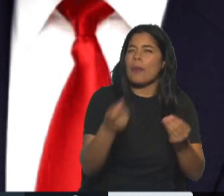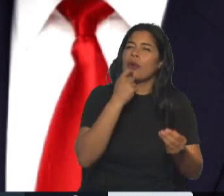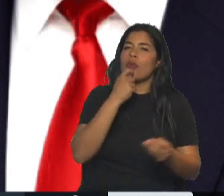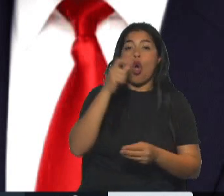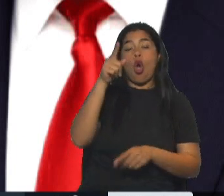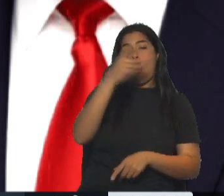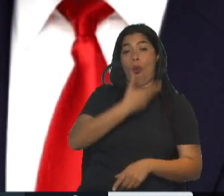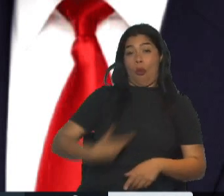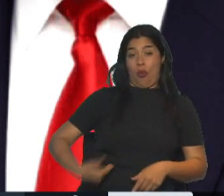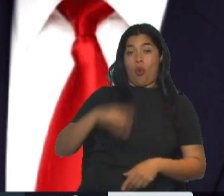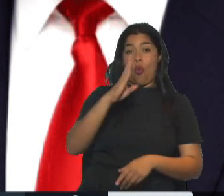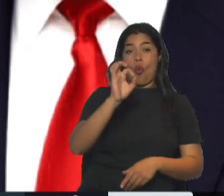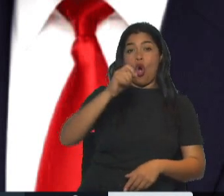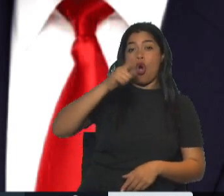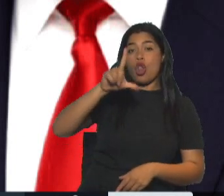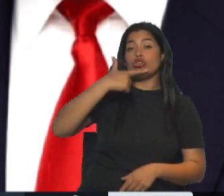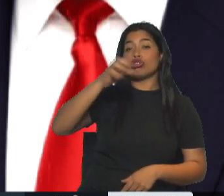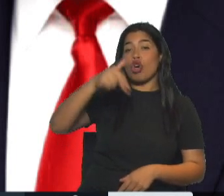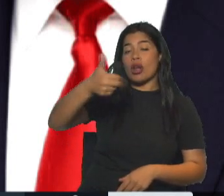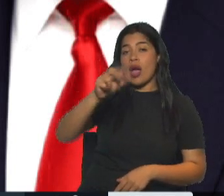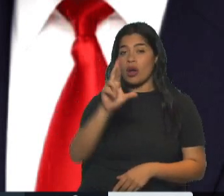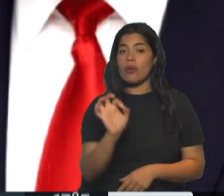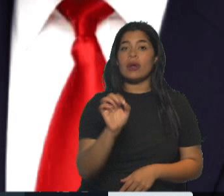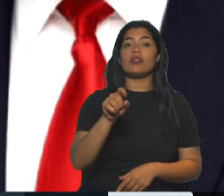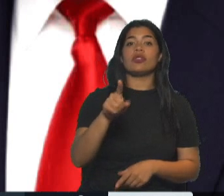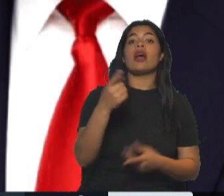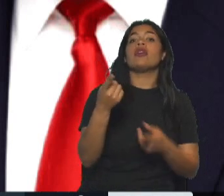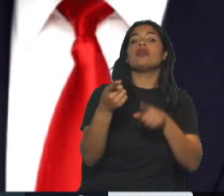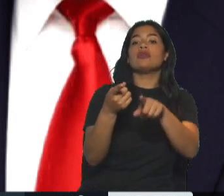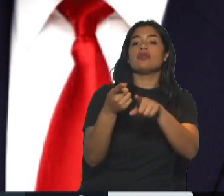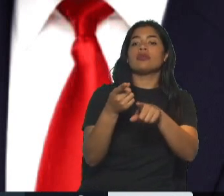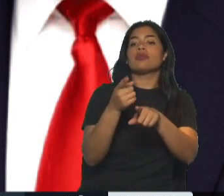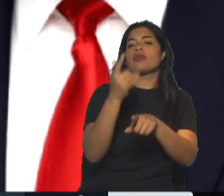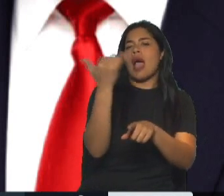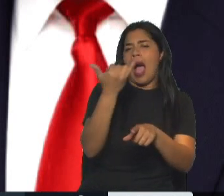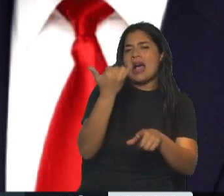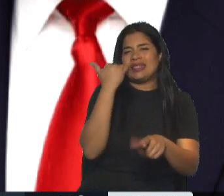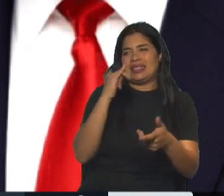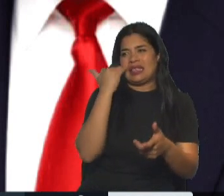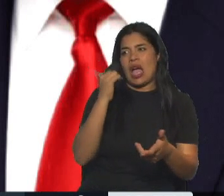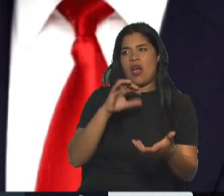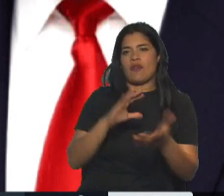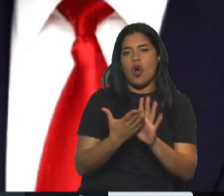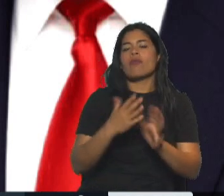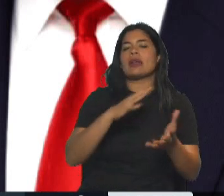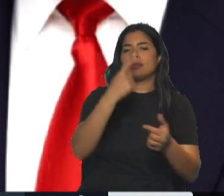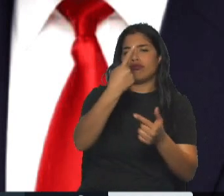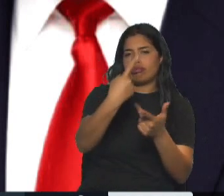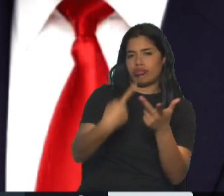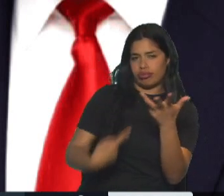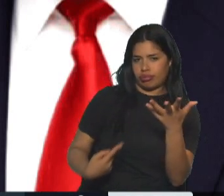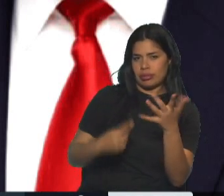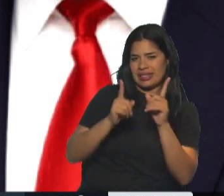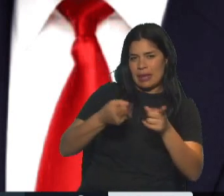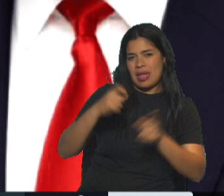posible fraude, digamos, que siga lo mismo que hizo Trump. Y por otro lado, porque el propio exmandatario estadounidense también puede llegar